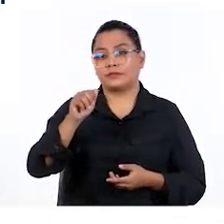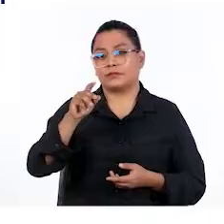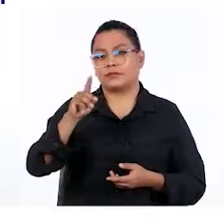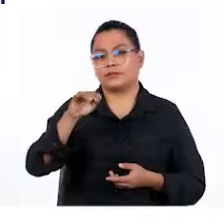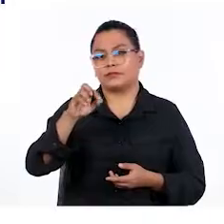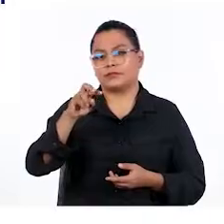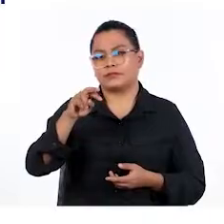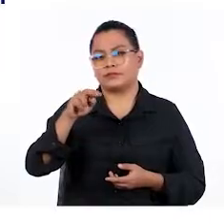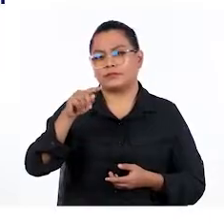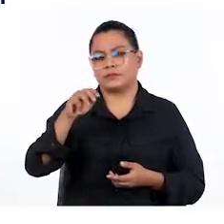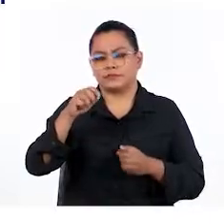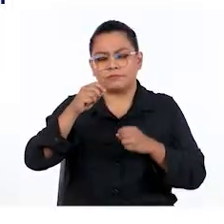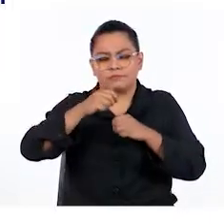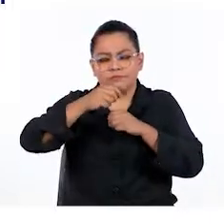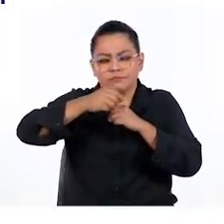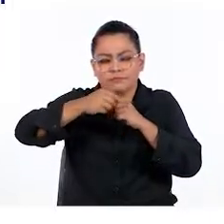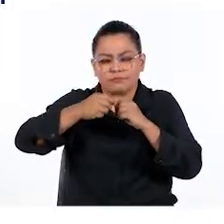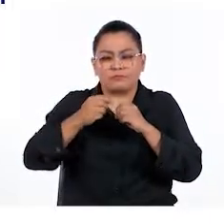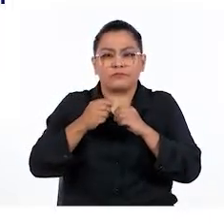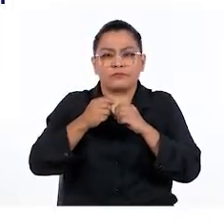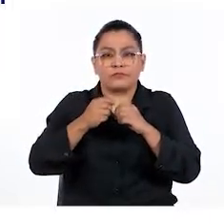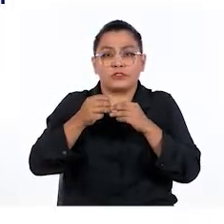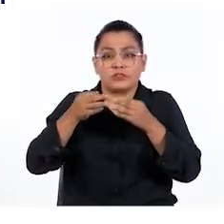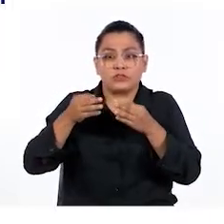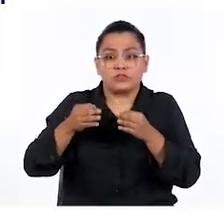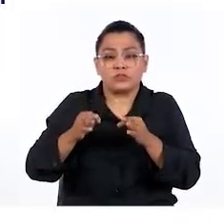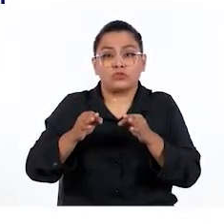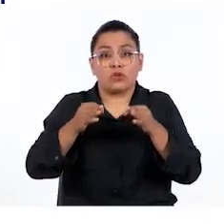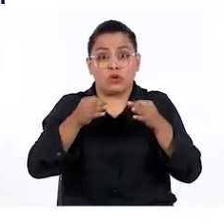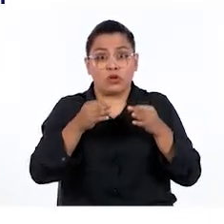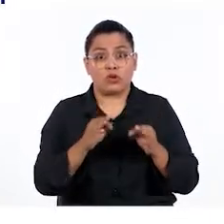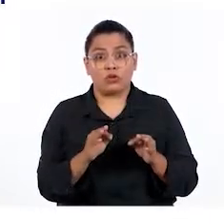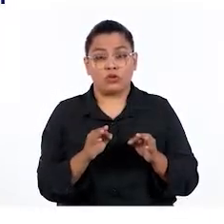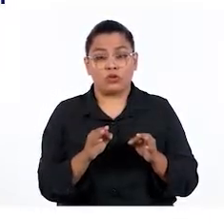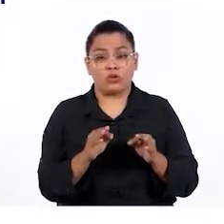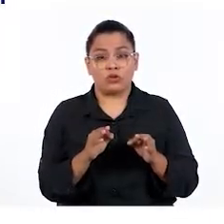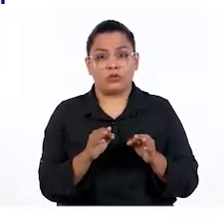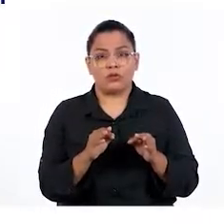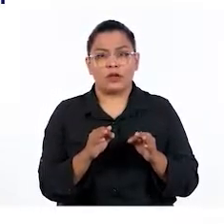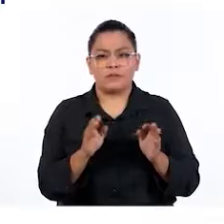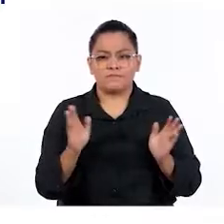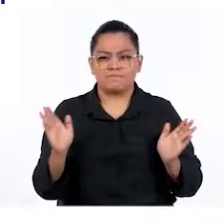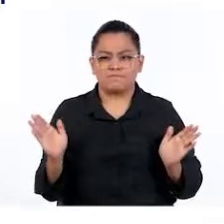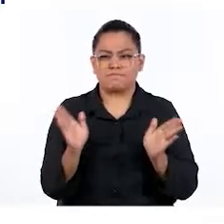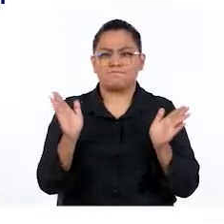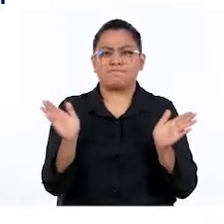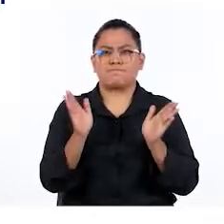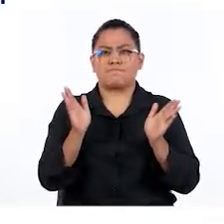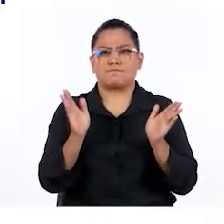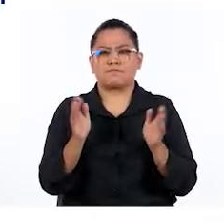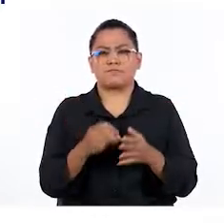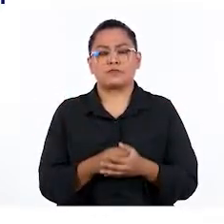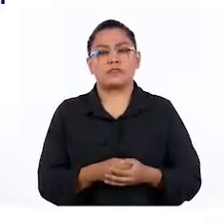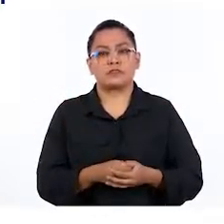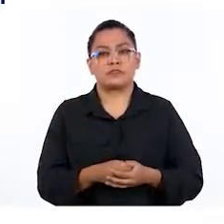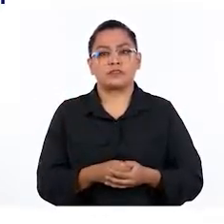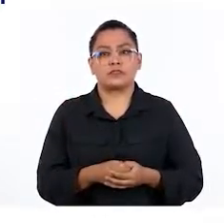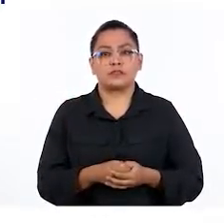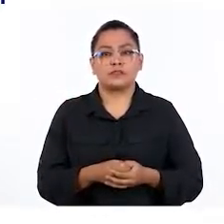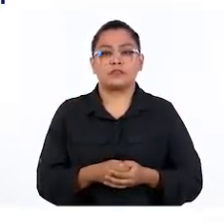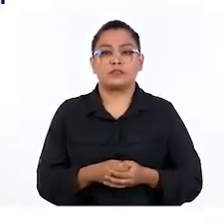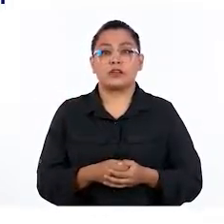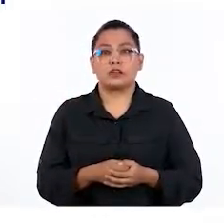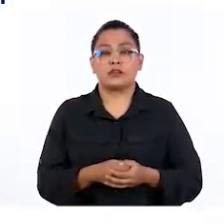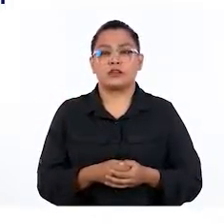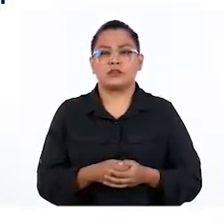Esas moléculas que están formando un gradiente generan un impulso, como una corriente, y esa